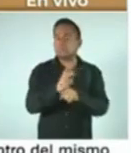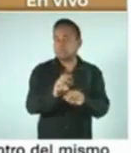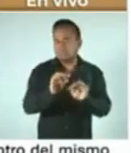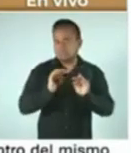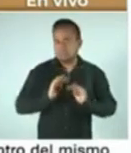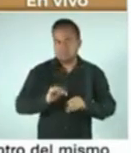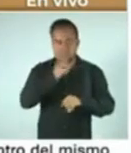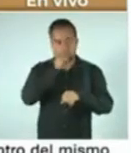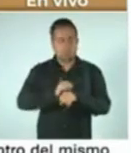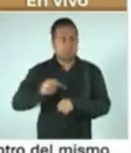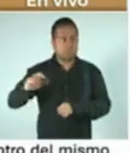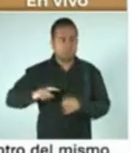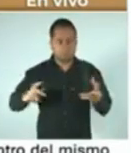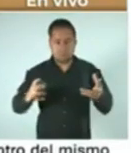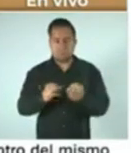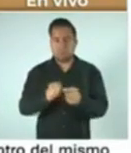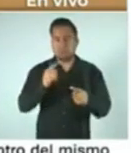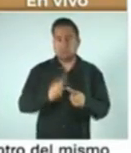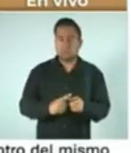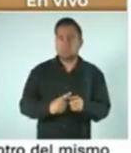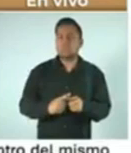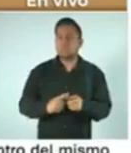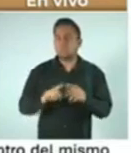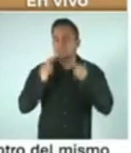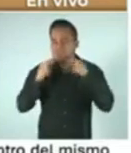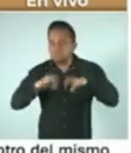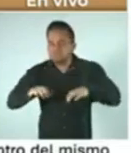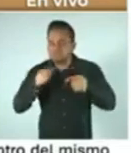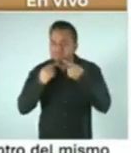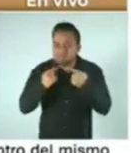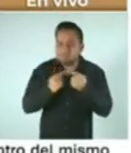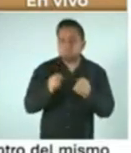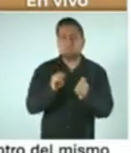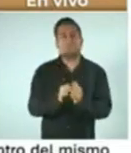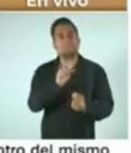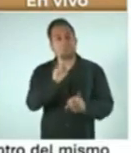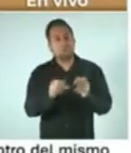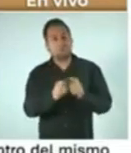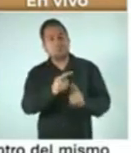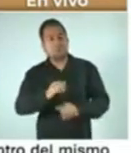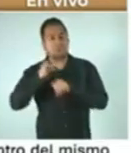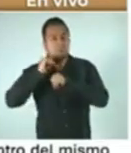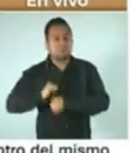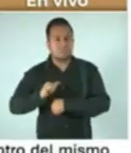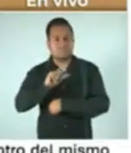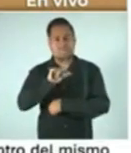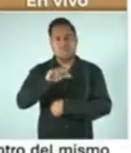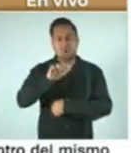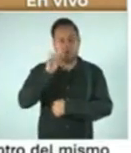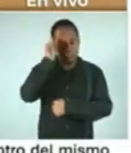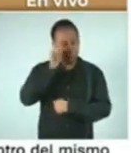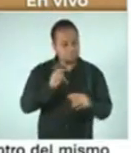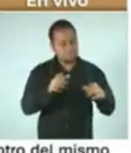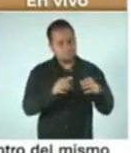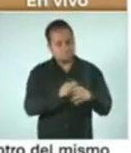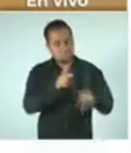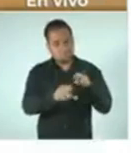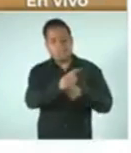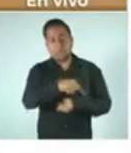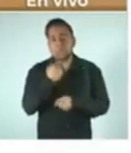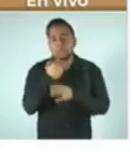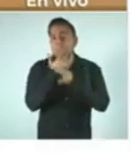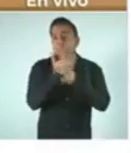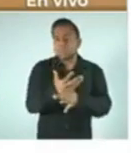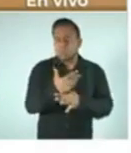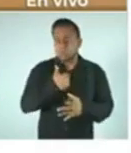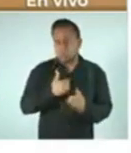La Secretaría de Gobierno, a través de la Junta de Conciliación, está hablando con las autoridades de Llano Guadalupe. Ellos dicen que se han